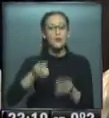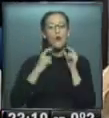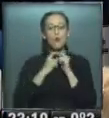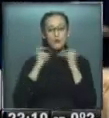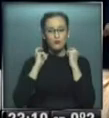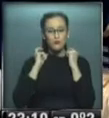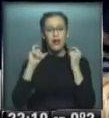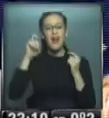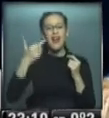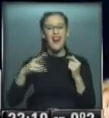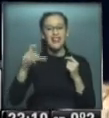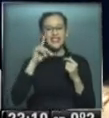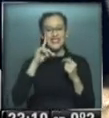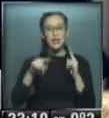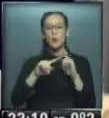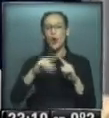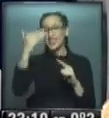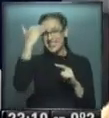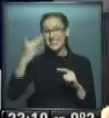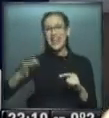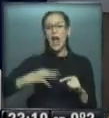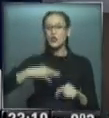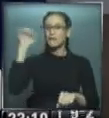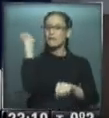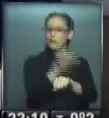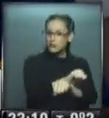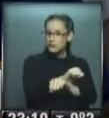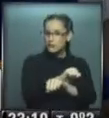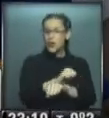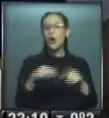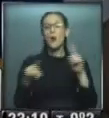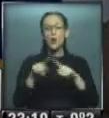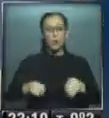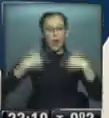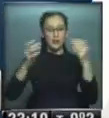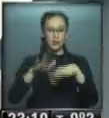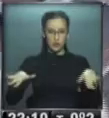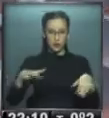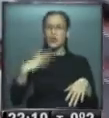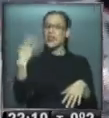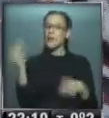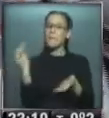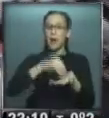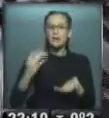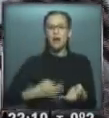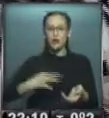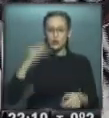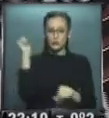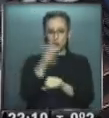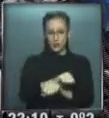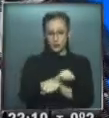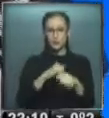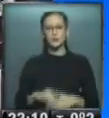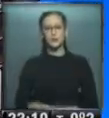Gracia a 15 años de prisión por corrupción de menores pedirán a la Corte Suprema elevar la pena. El indicador de la actividad